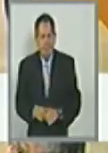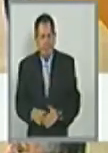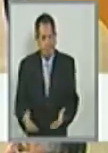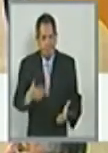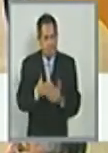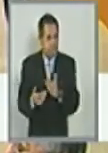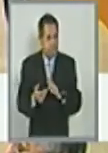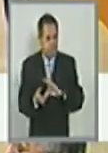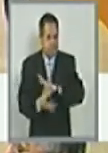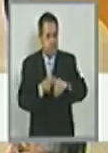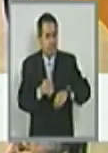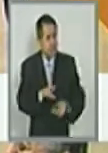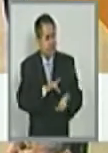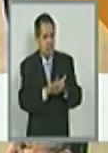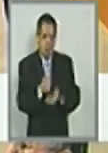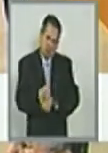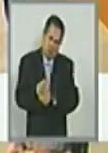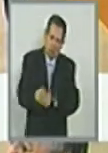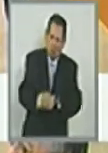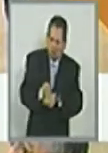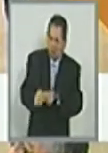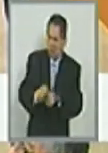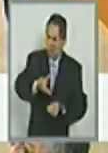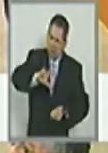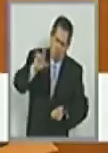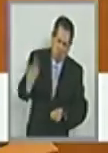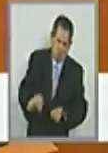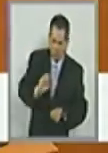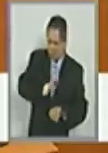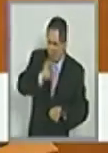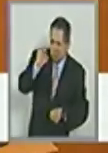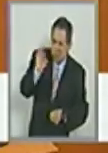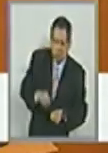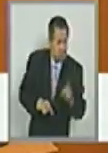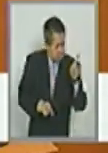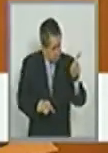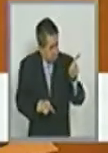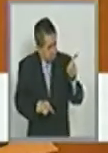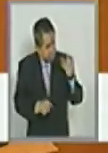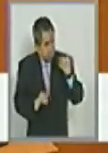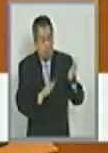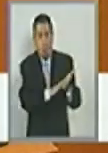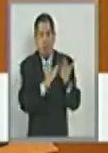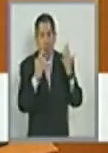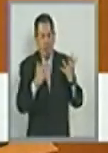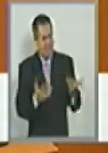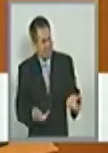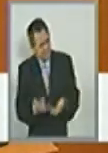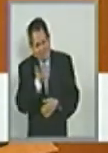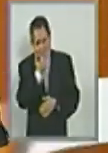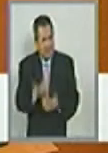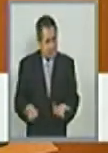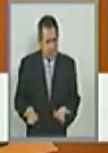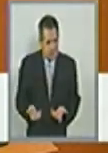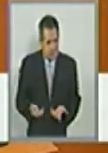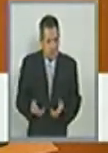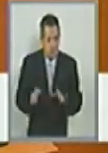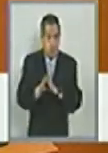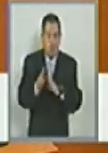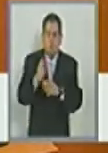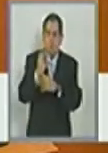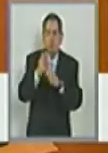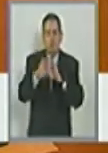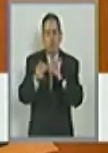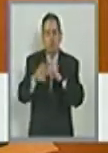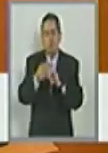hoy respaldan la opresión, la xenofobia y la intolerancia. Y es que, parafraseando